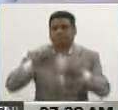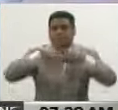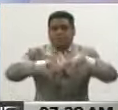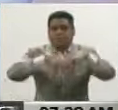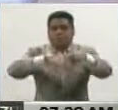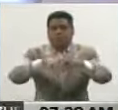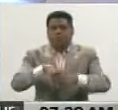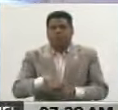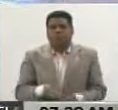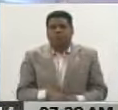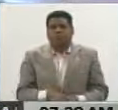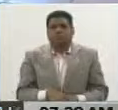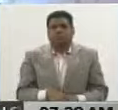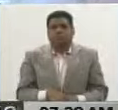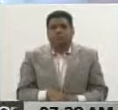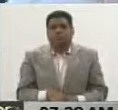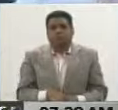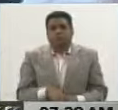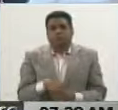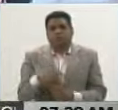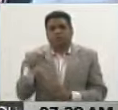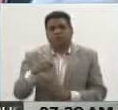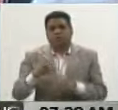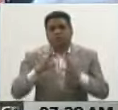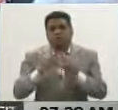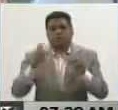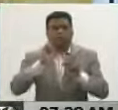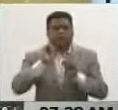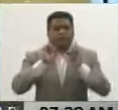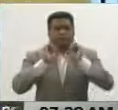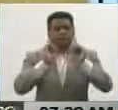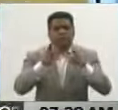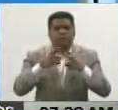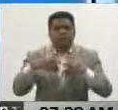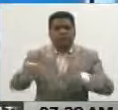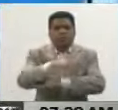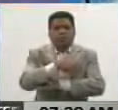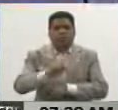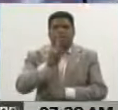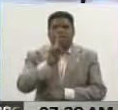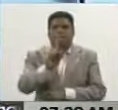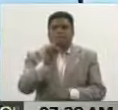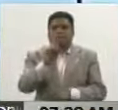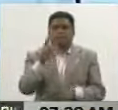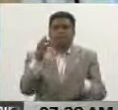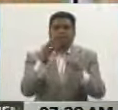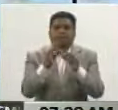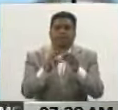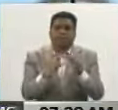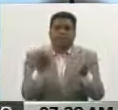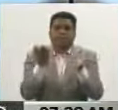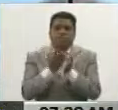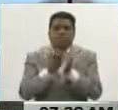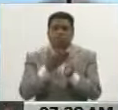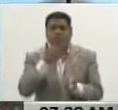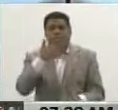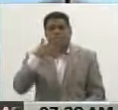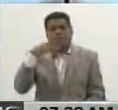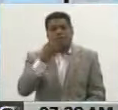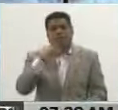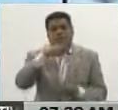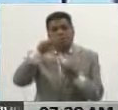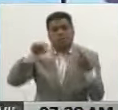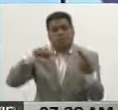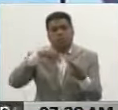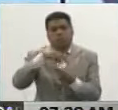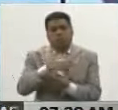y la concentración en la avenida Bolívar el pasado jueves 1 de septiembre. Ahí lo decía, la educación cada vez ha sido mejor y en revolución